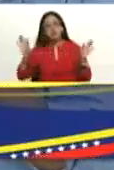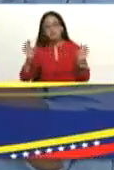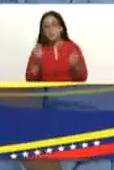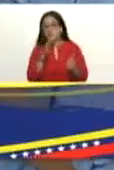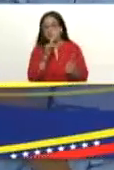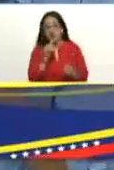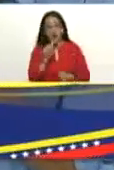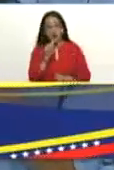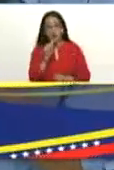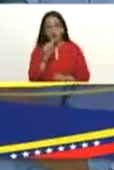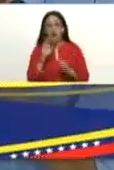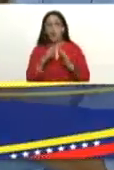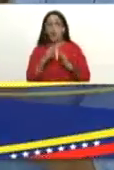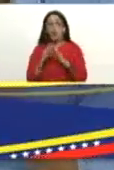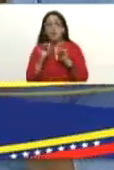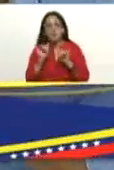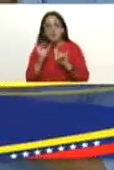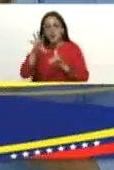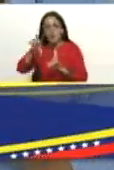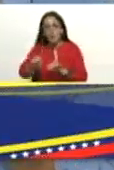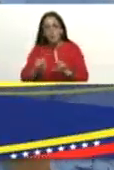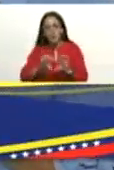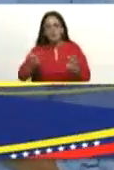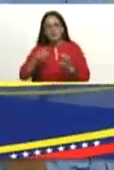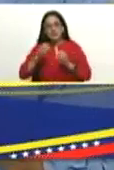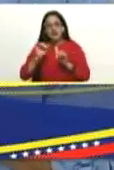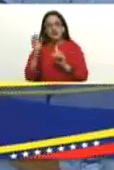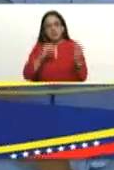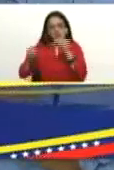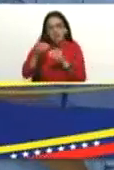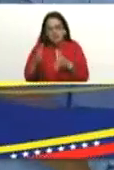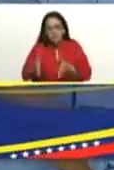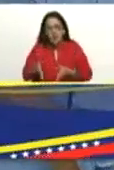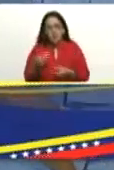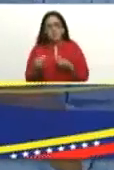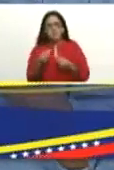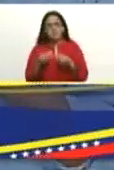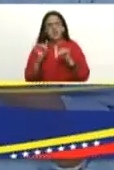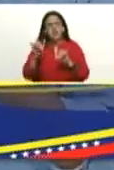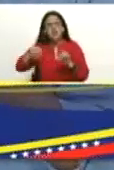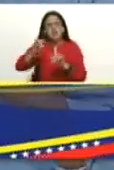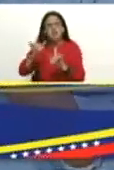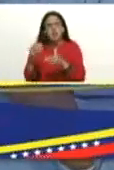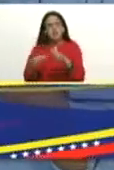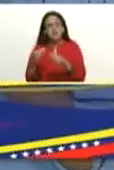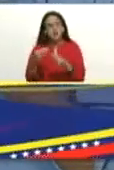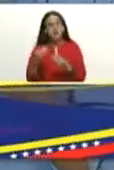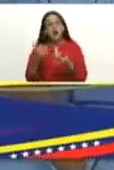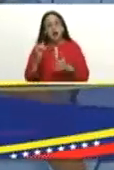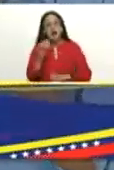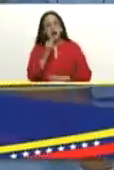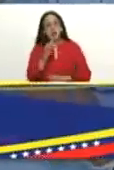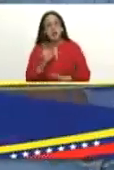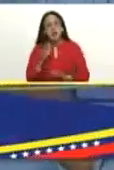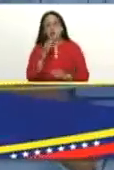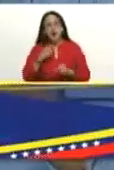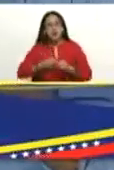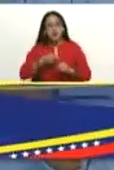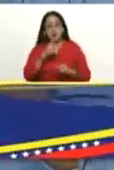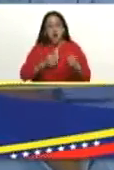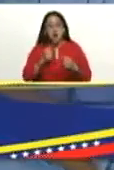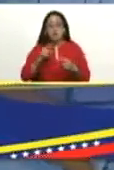la comunidad fue, compró las tuberías, abrió su zanja, metió la tubería, ahora tiene agua por casa. Si eso uno se le da a un burócrata, el burócrata dice: bueno, no hay gasolina hoy, no hay carro,